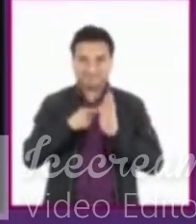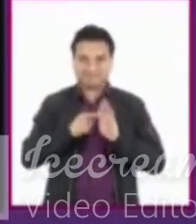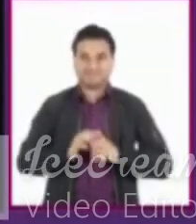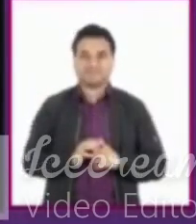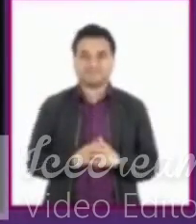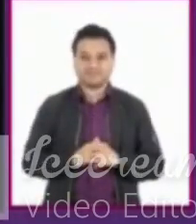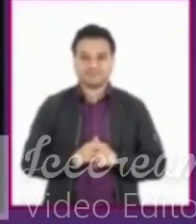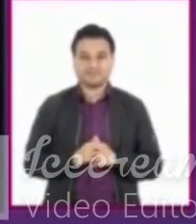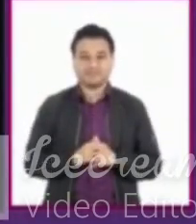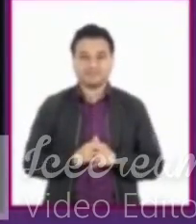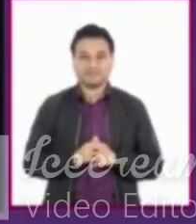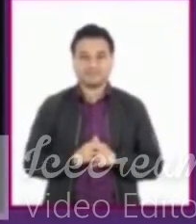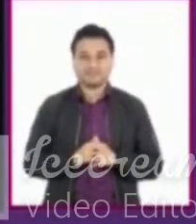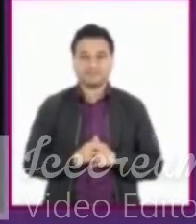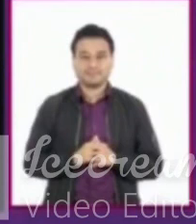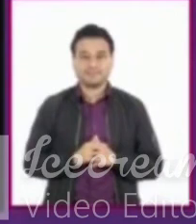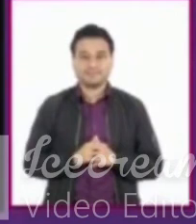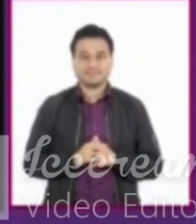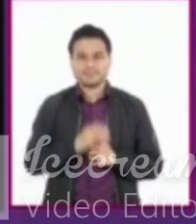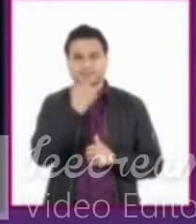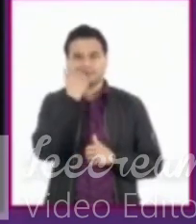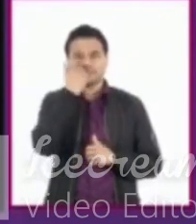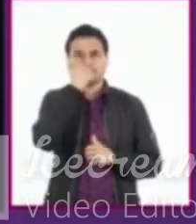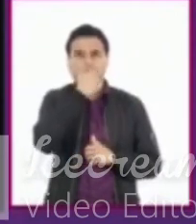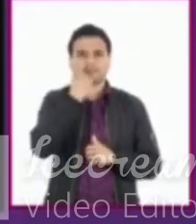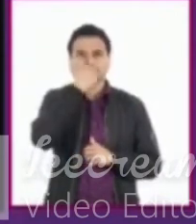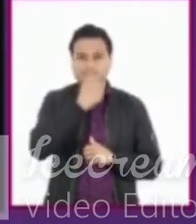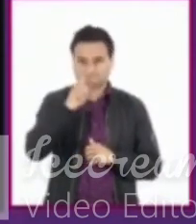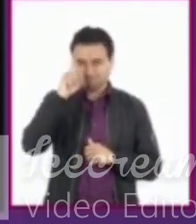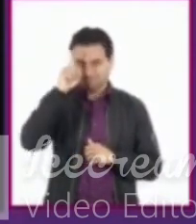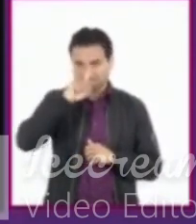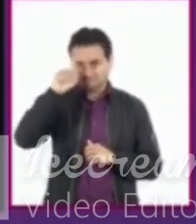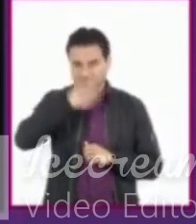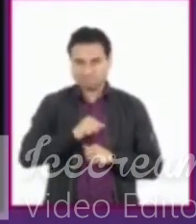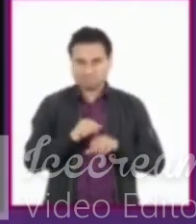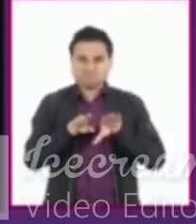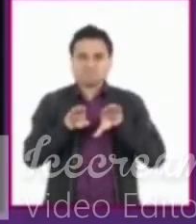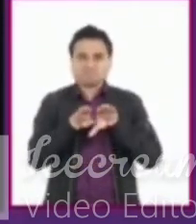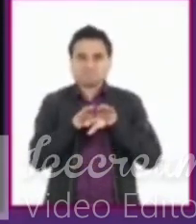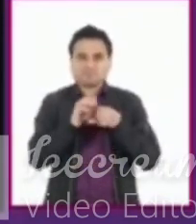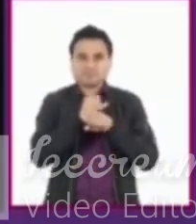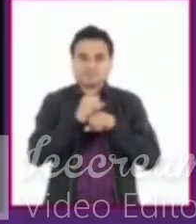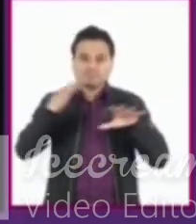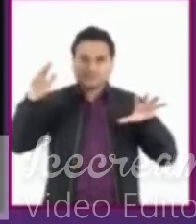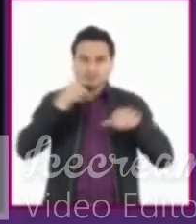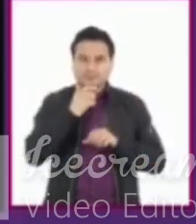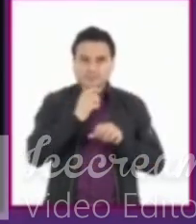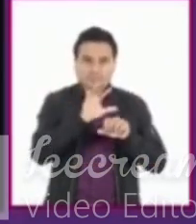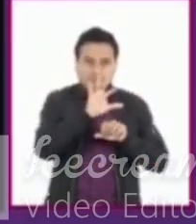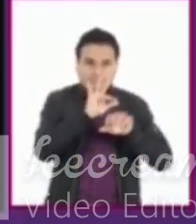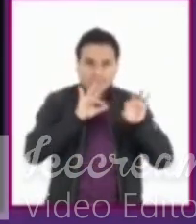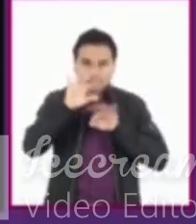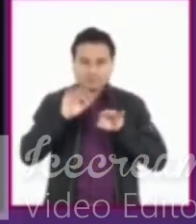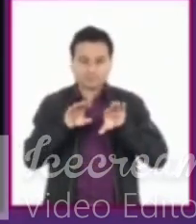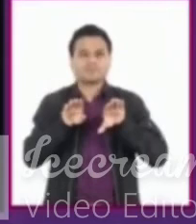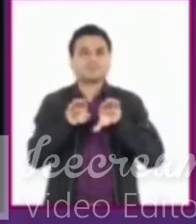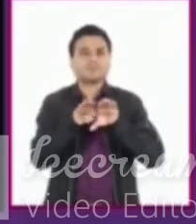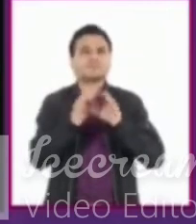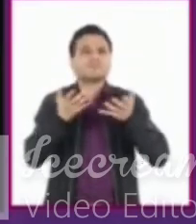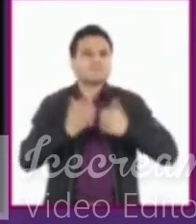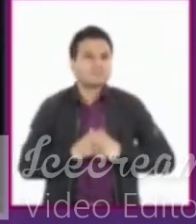¿Qué recomendaciones puede sugerir a los alumnos para seleccionar y registrar la información pertinente cuando realicen sus